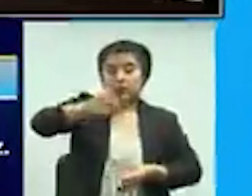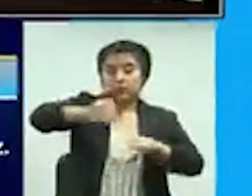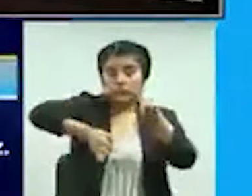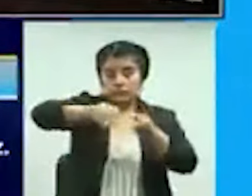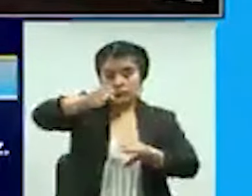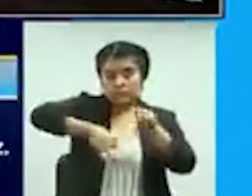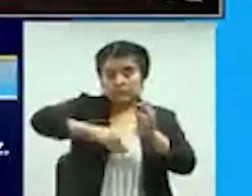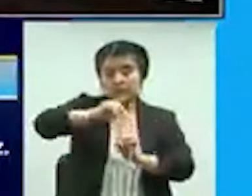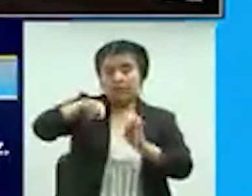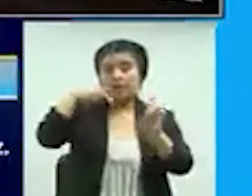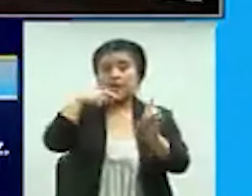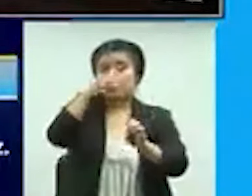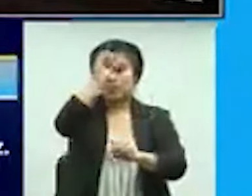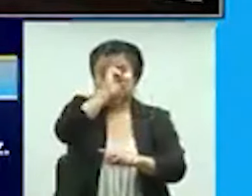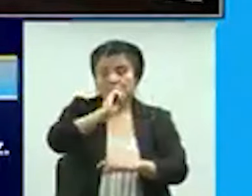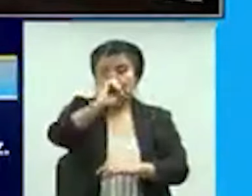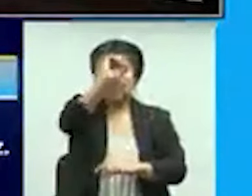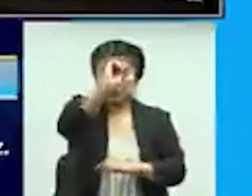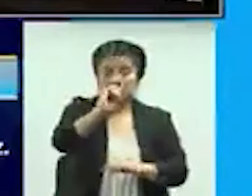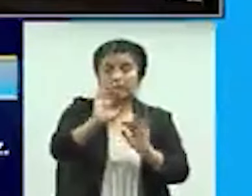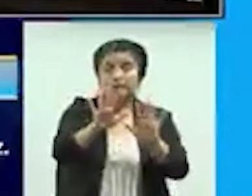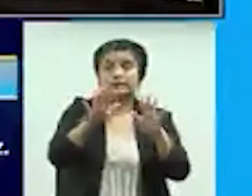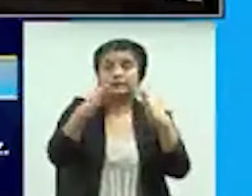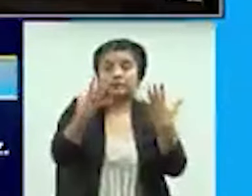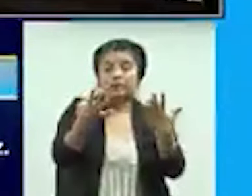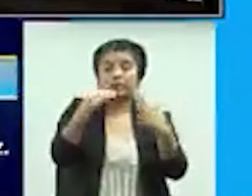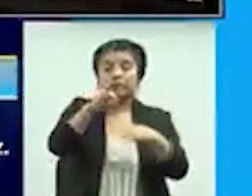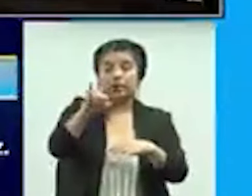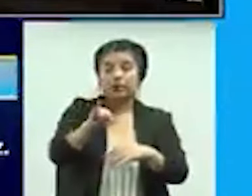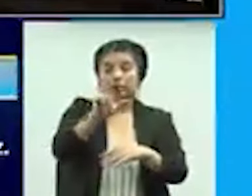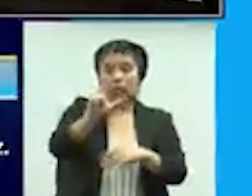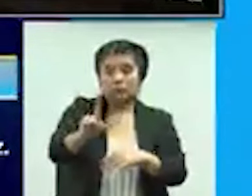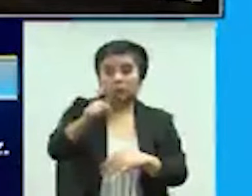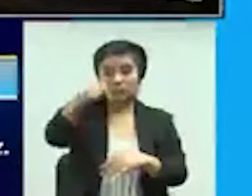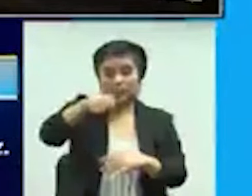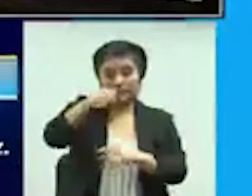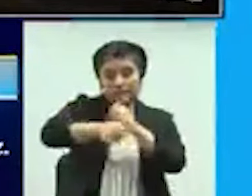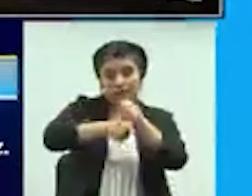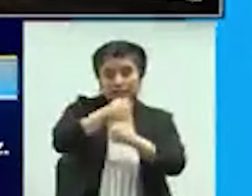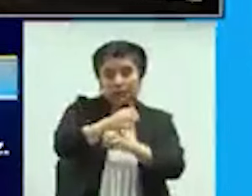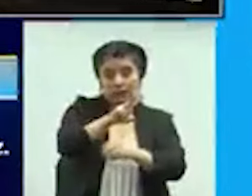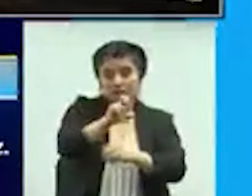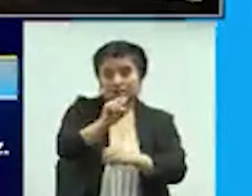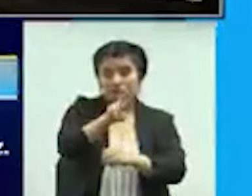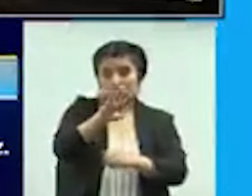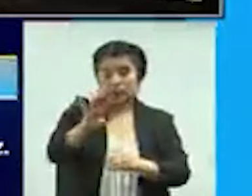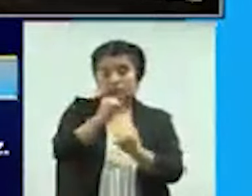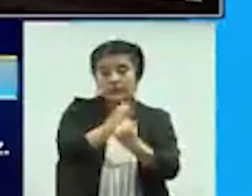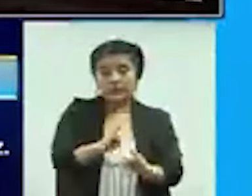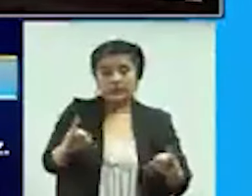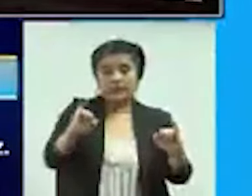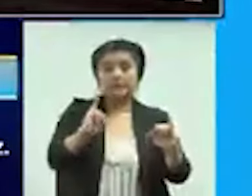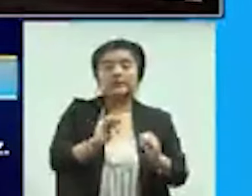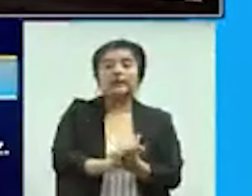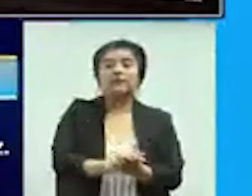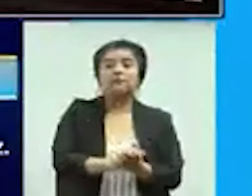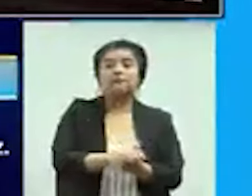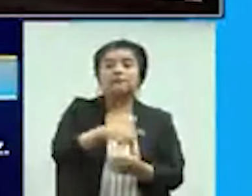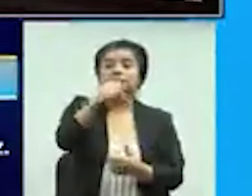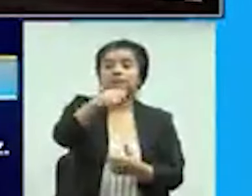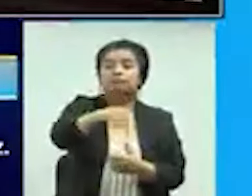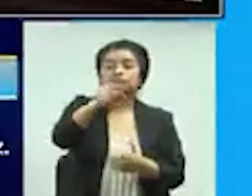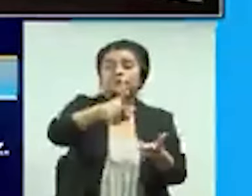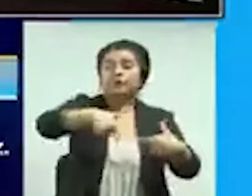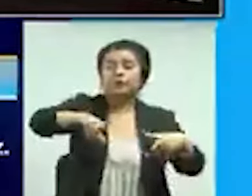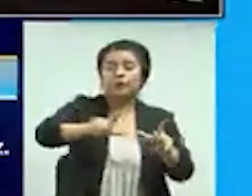en su reciente opinión consultiva del 19 de julio del corriente año, la soberanía sobre el territorio que se encuentra más allá